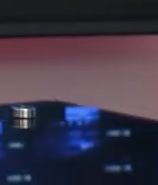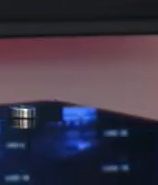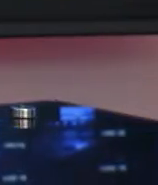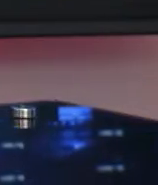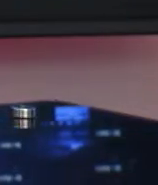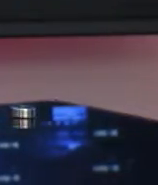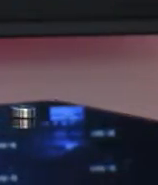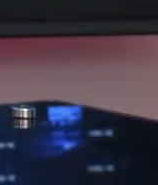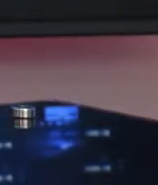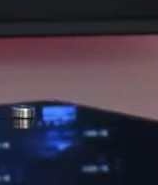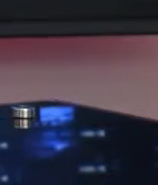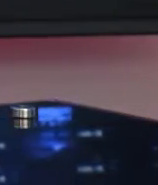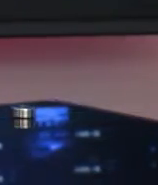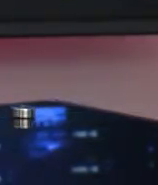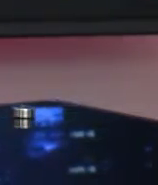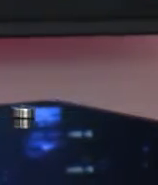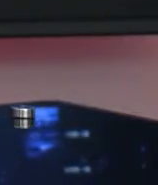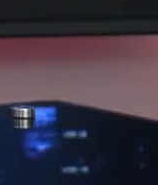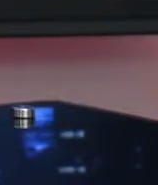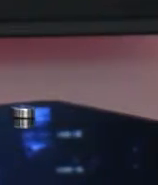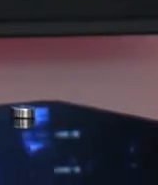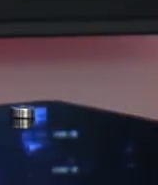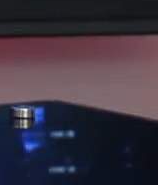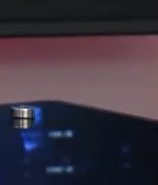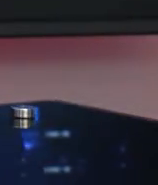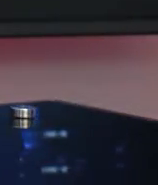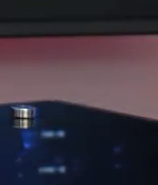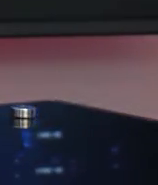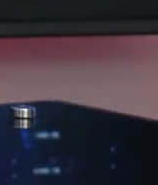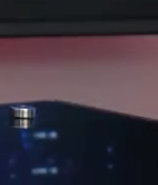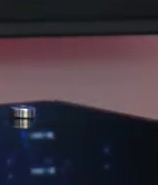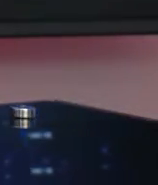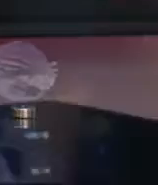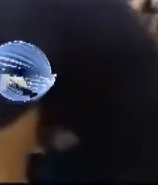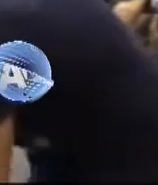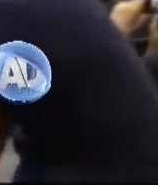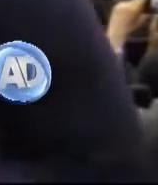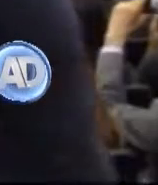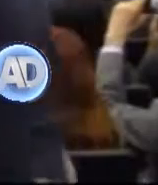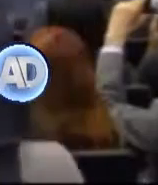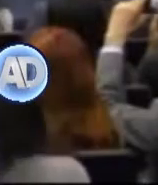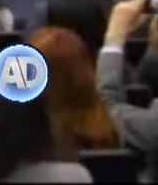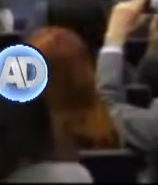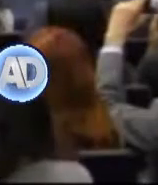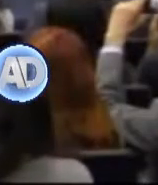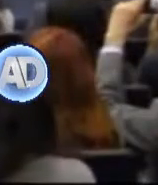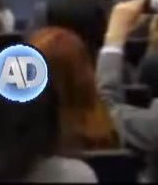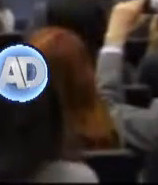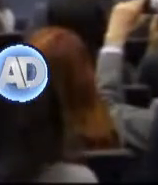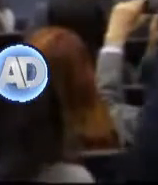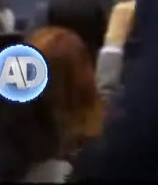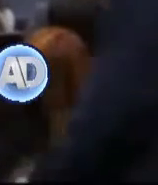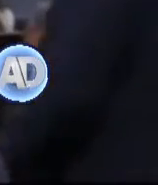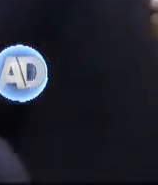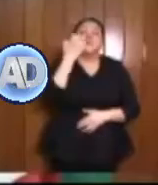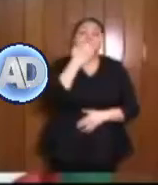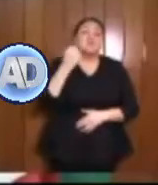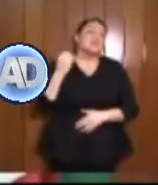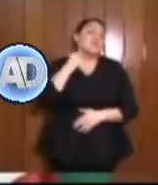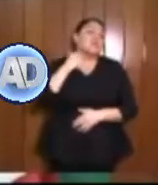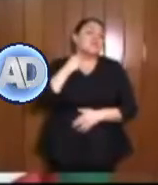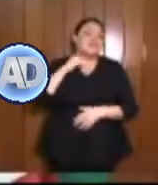El Ombudsman Nacional, Luis Raúl González Pérez, señaló que ante los problemas que enfrenta México es indispensable que los defensores públicos de derechos